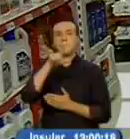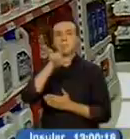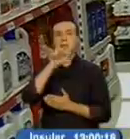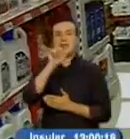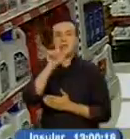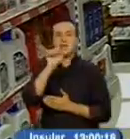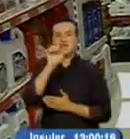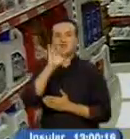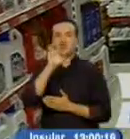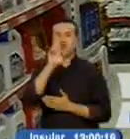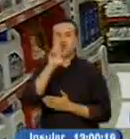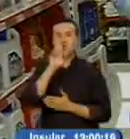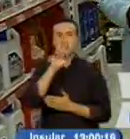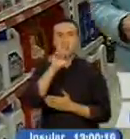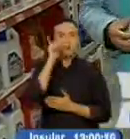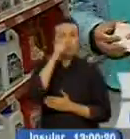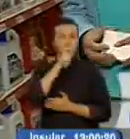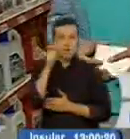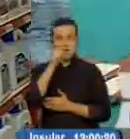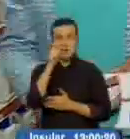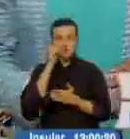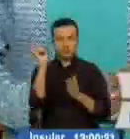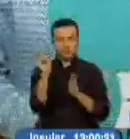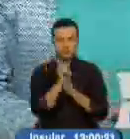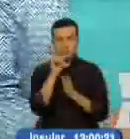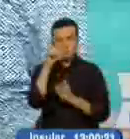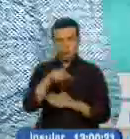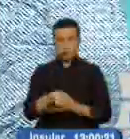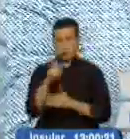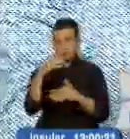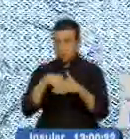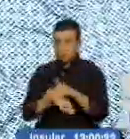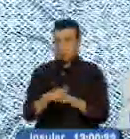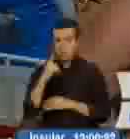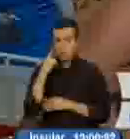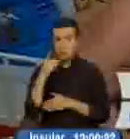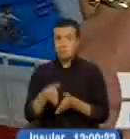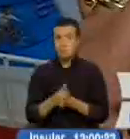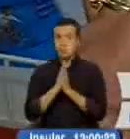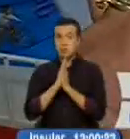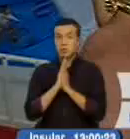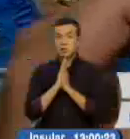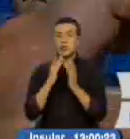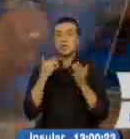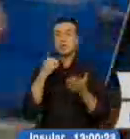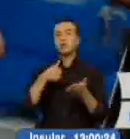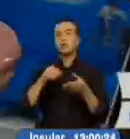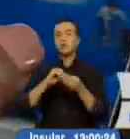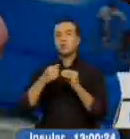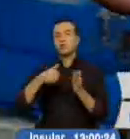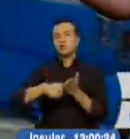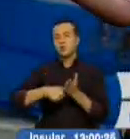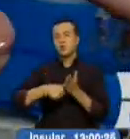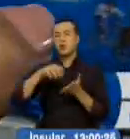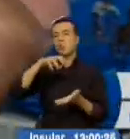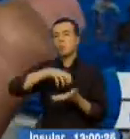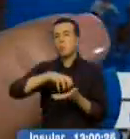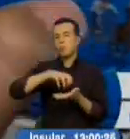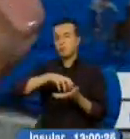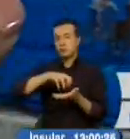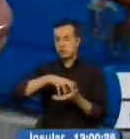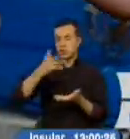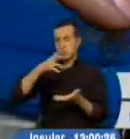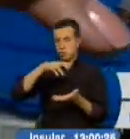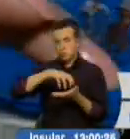SCPM. Cuando la persona entra a un local, le va a pedir la cédula. ¿En qué provincia se encuentra